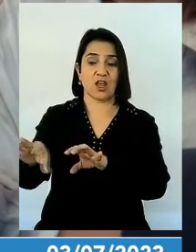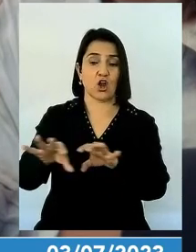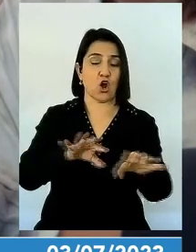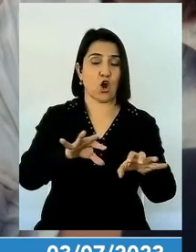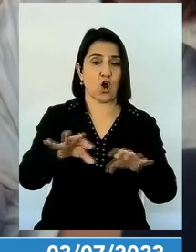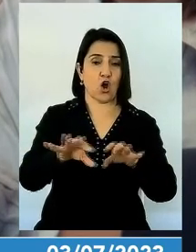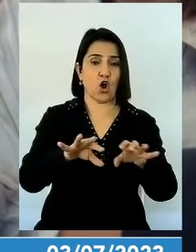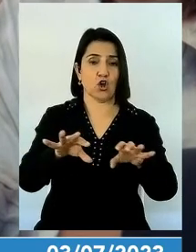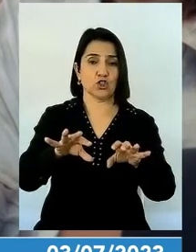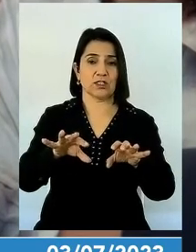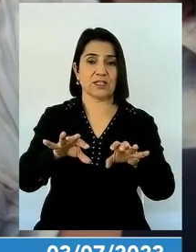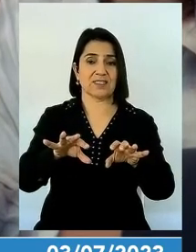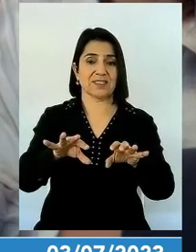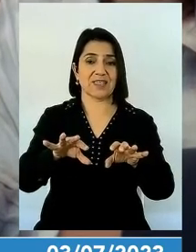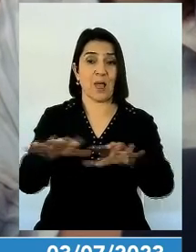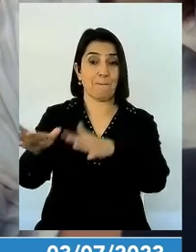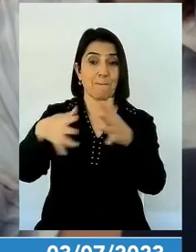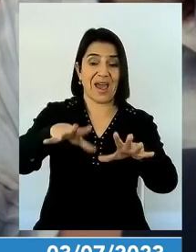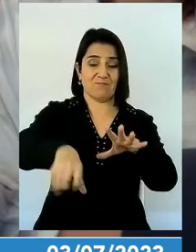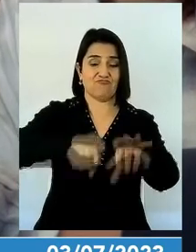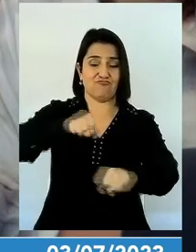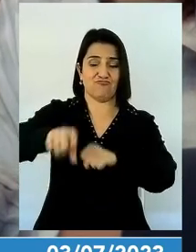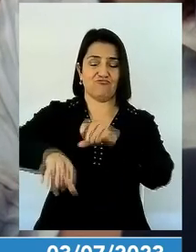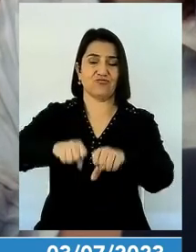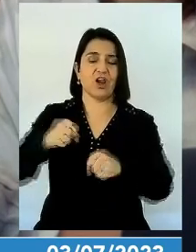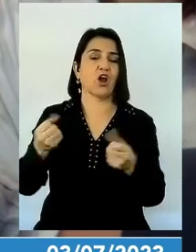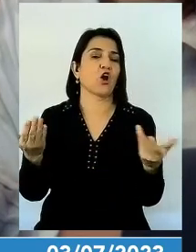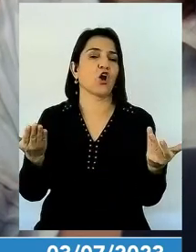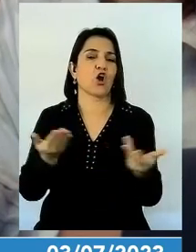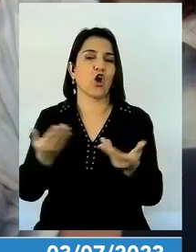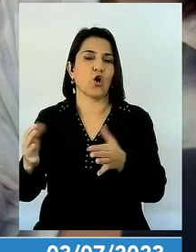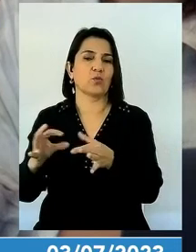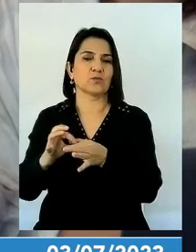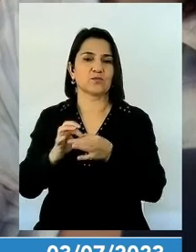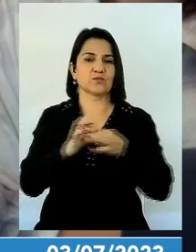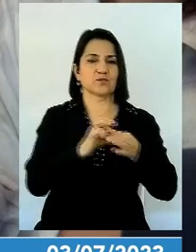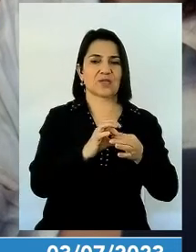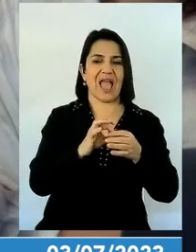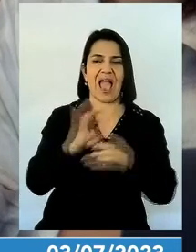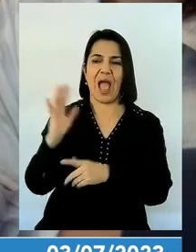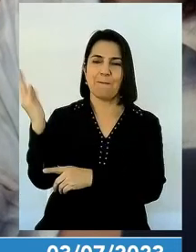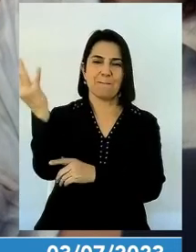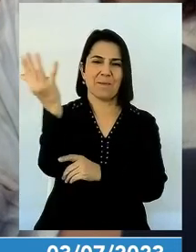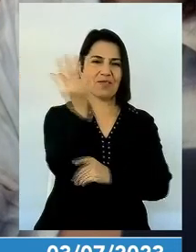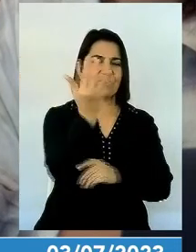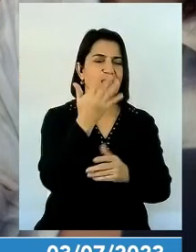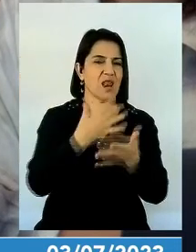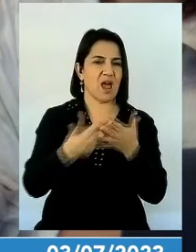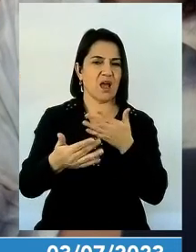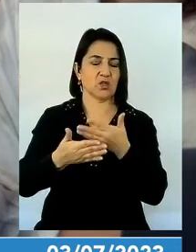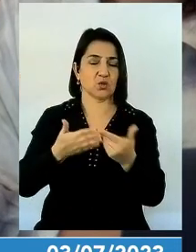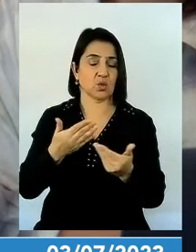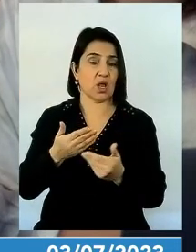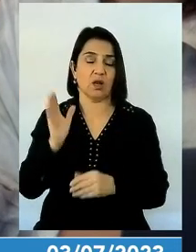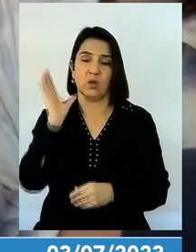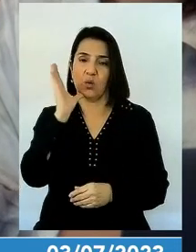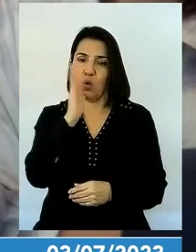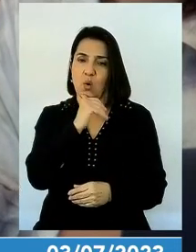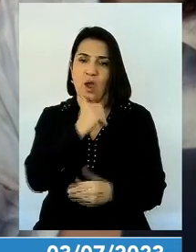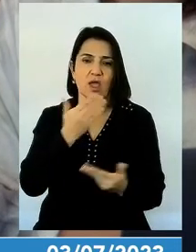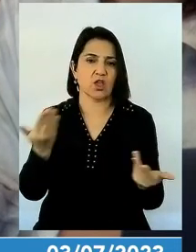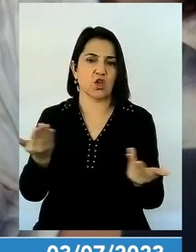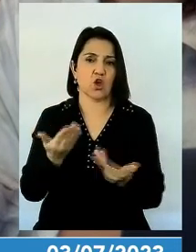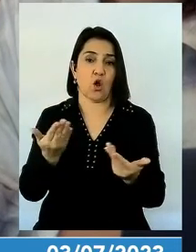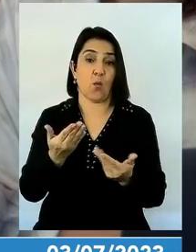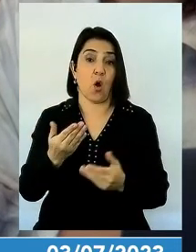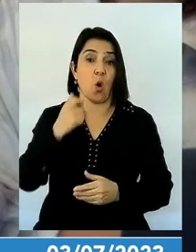en día y cómo estos recursos se relacionan con su ambiente natural. No considera tampoco el efecto del accionar humano en los